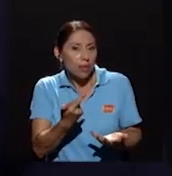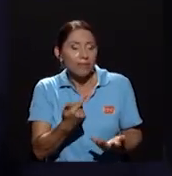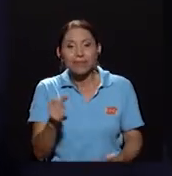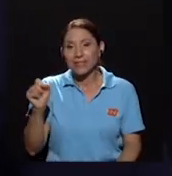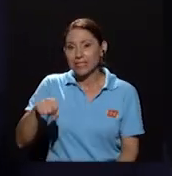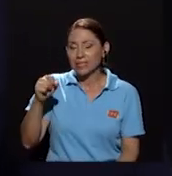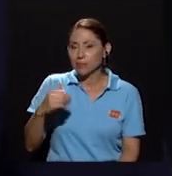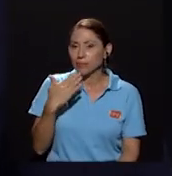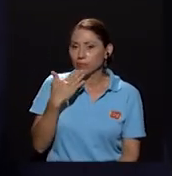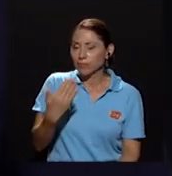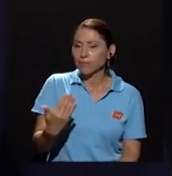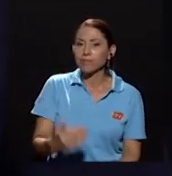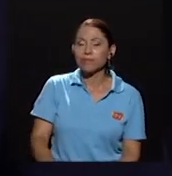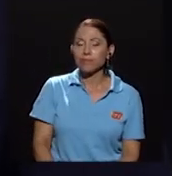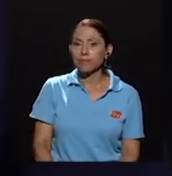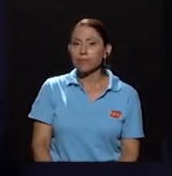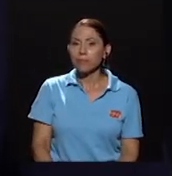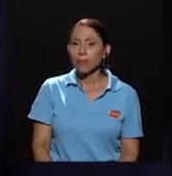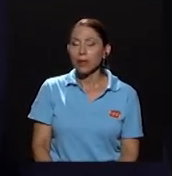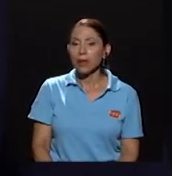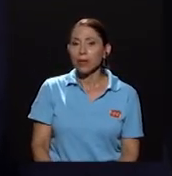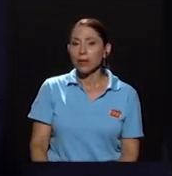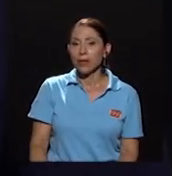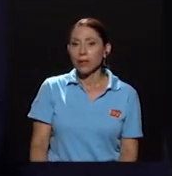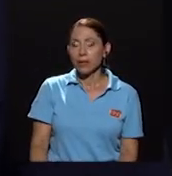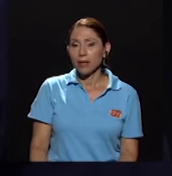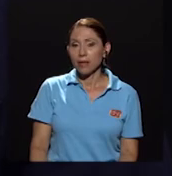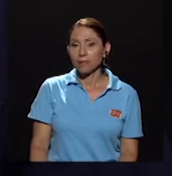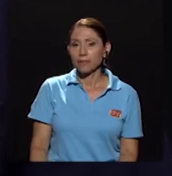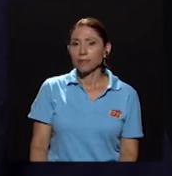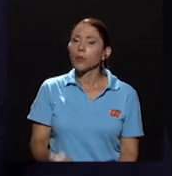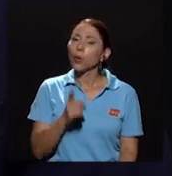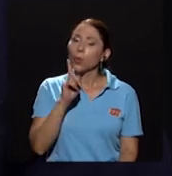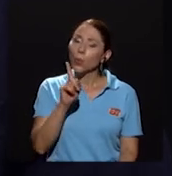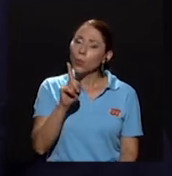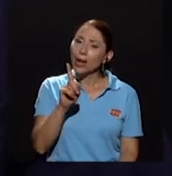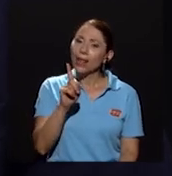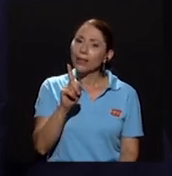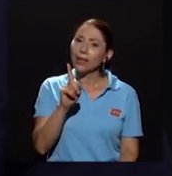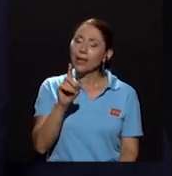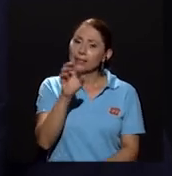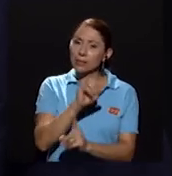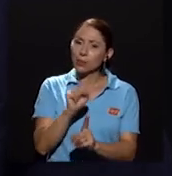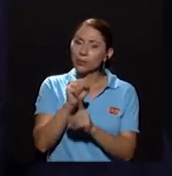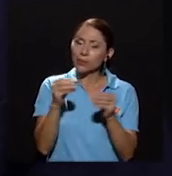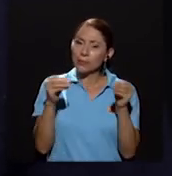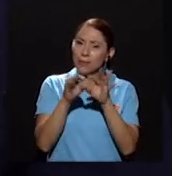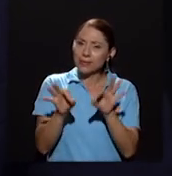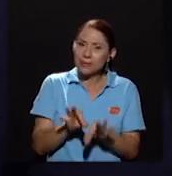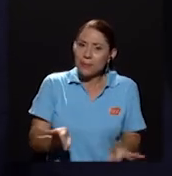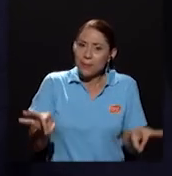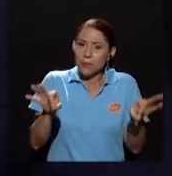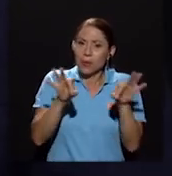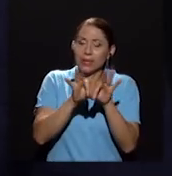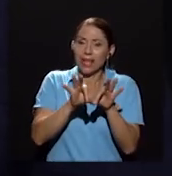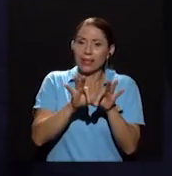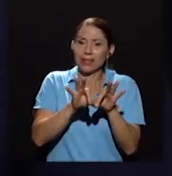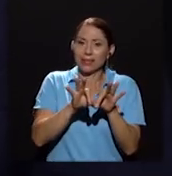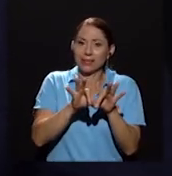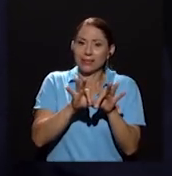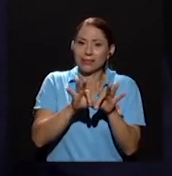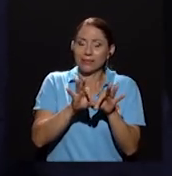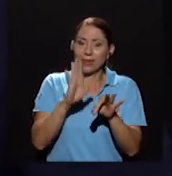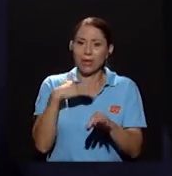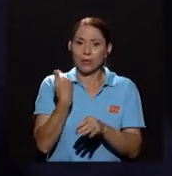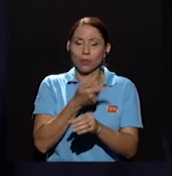gracias entre uno de los gestos más importantes en esta participación yo creo que